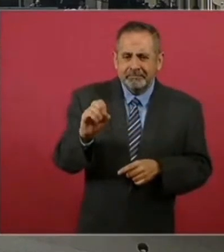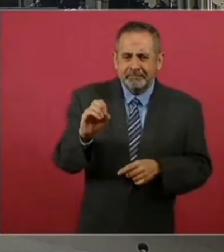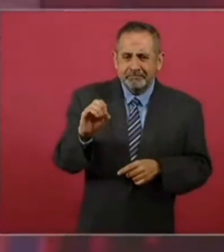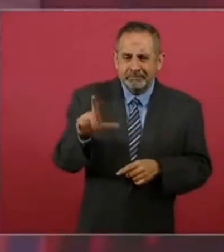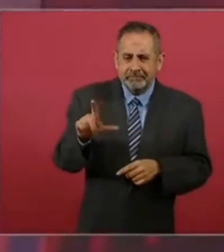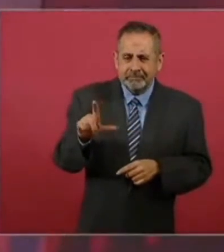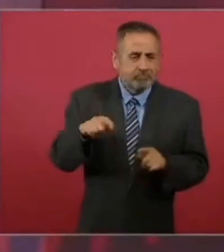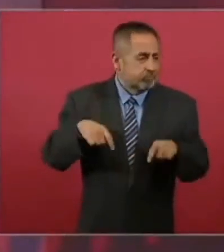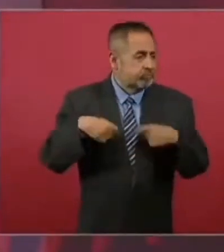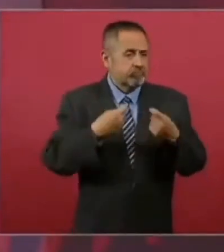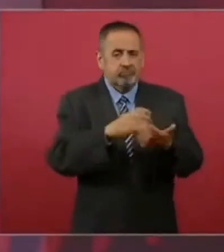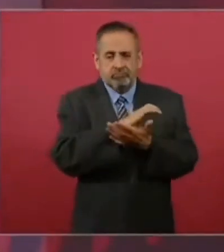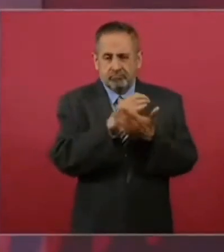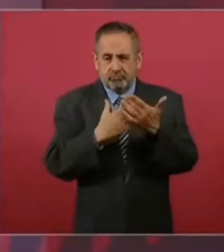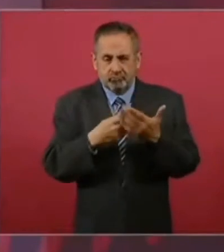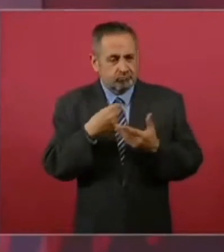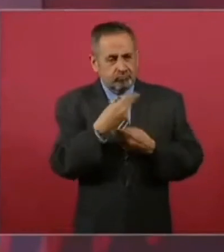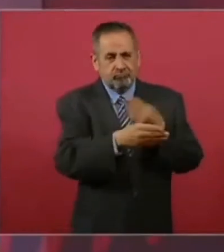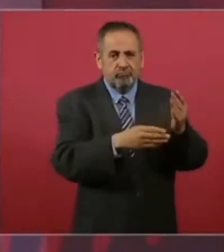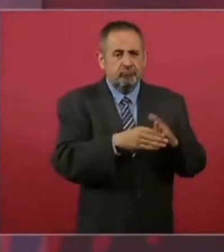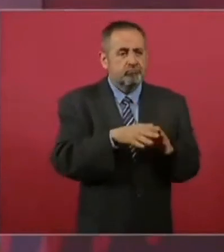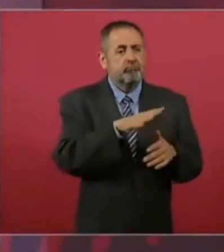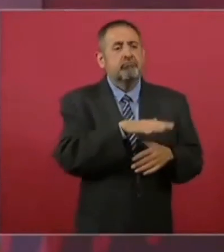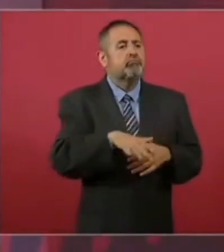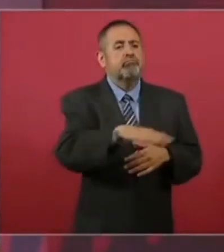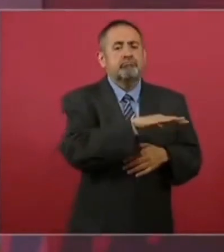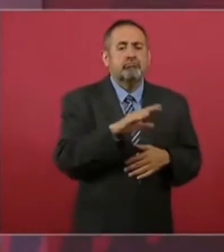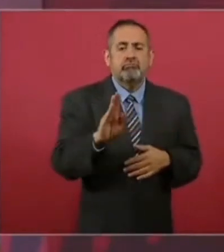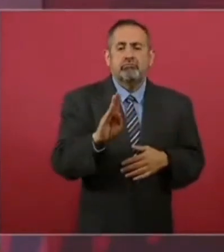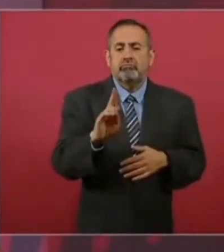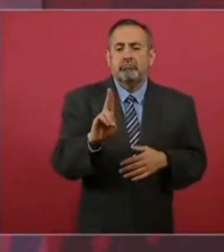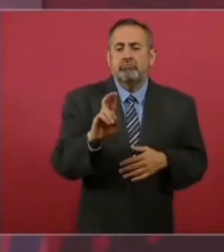el contrato de la cuenca de Burgos